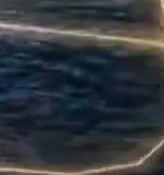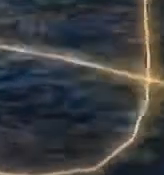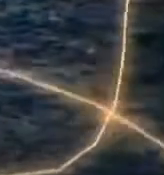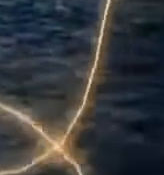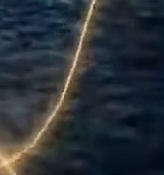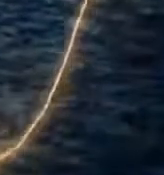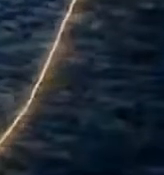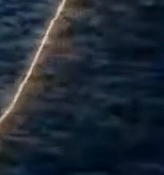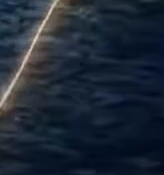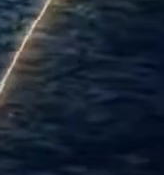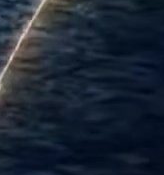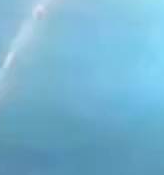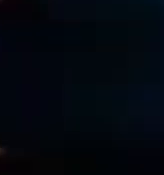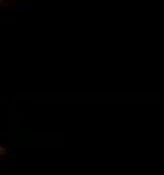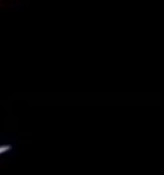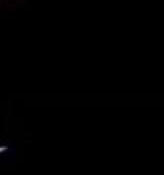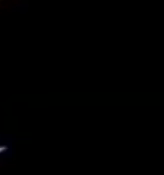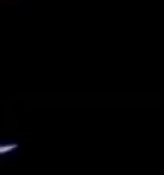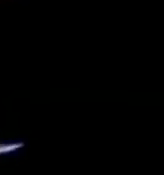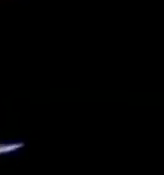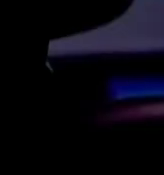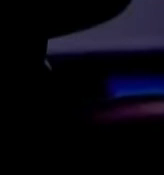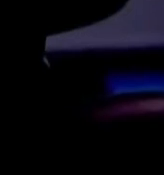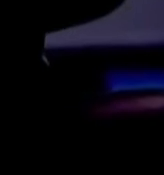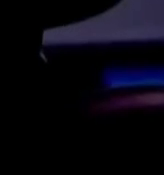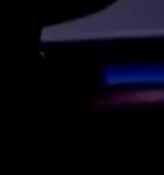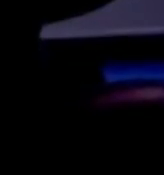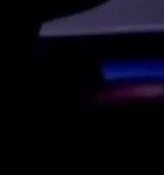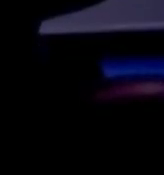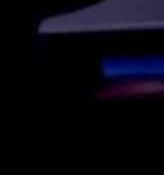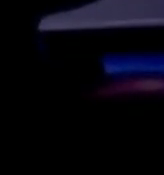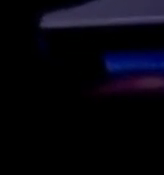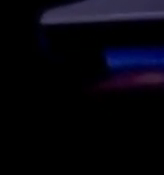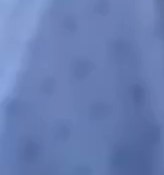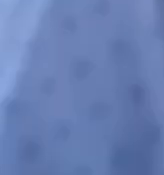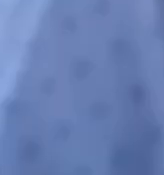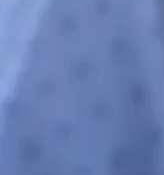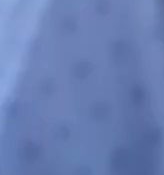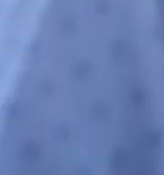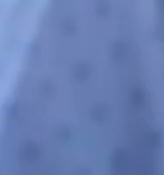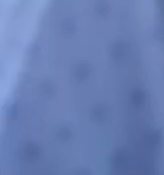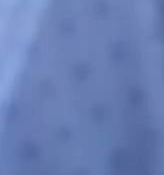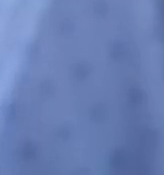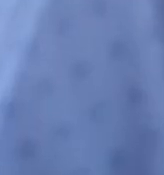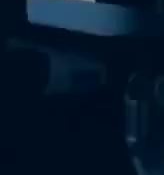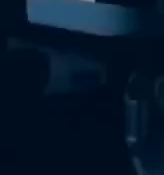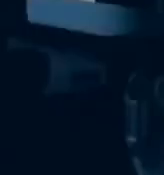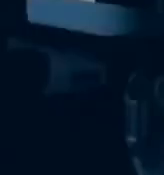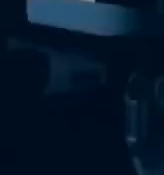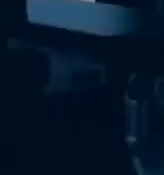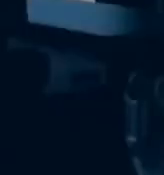diferentes altitudes. El control de tránsito aéreo asigna a cada uno de los vuelos altitudes